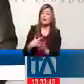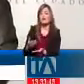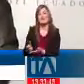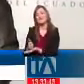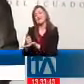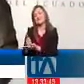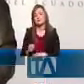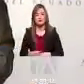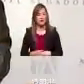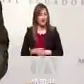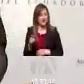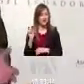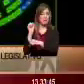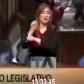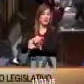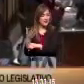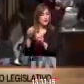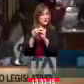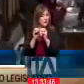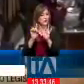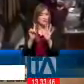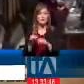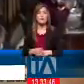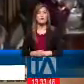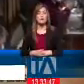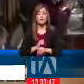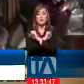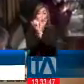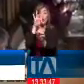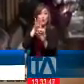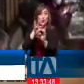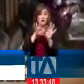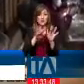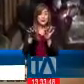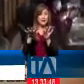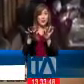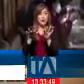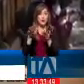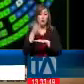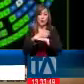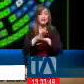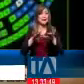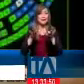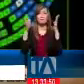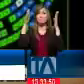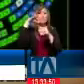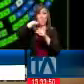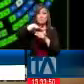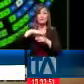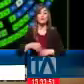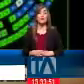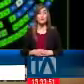hayan quitado a partidos cristianos su puesto en el cargo. Y esta mañana no hubo los votos para elegir al secretario y prosecretario de la Asamblea Nacional.